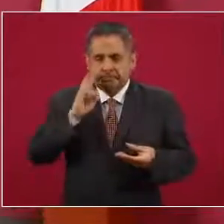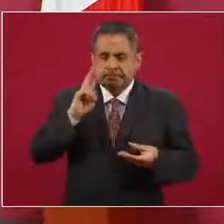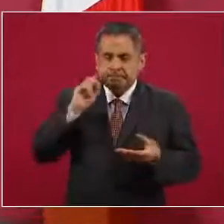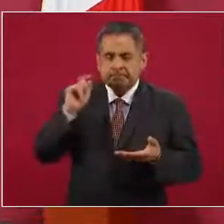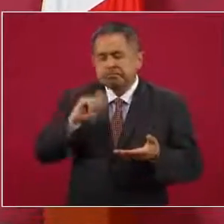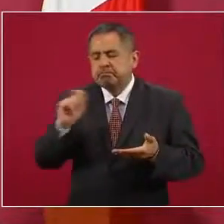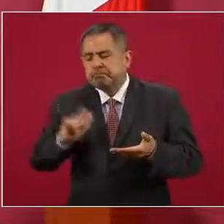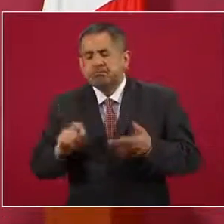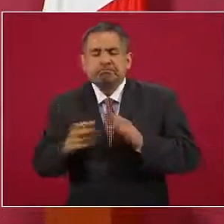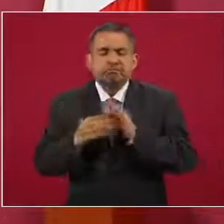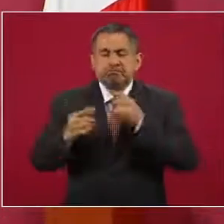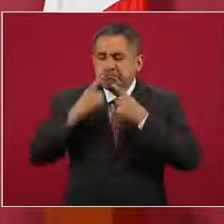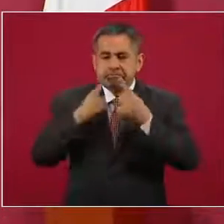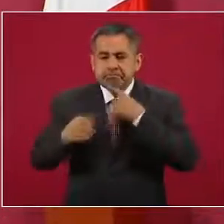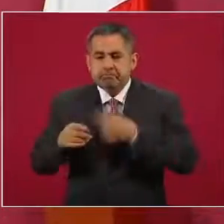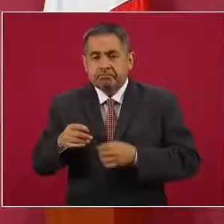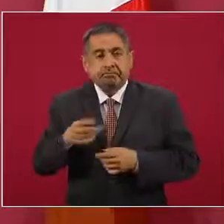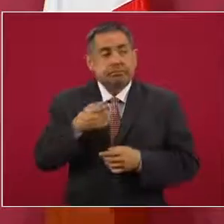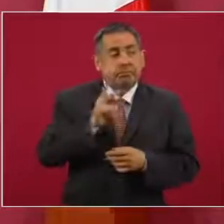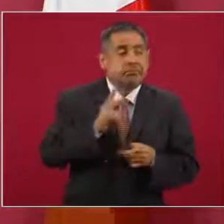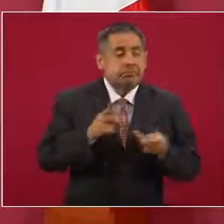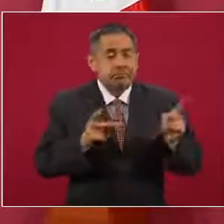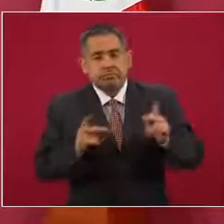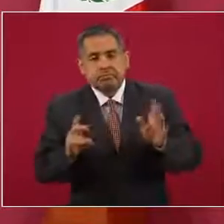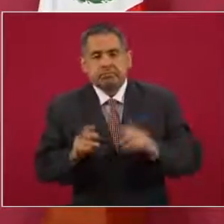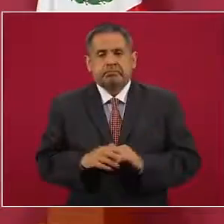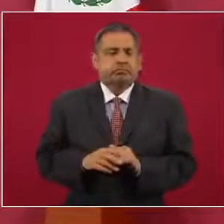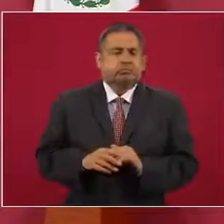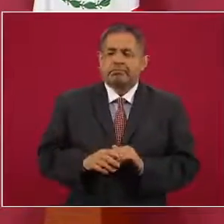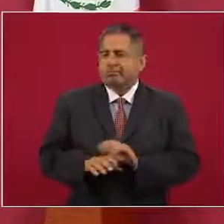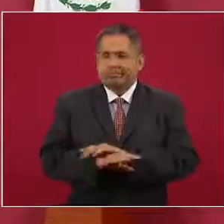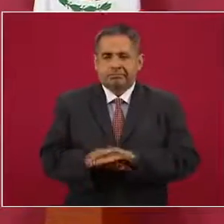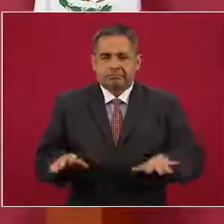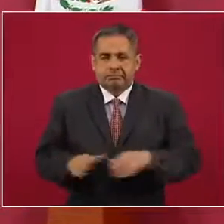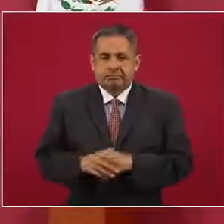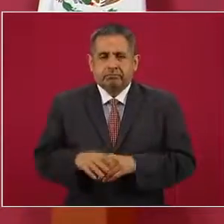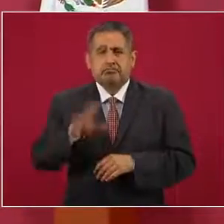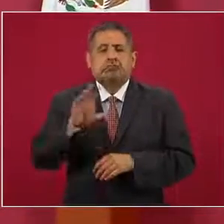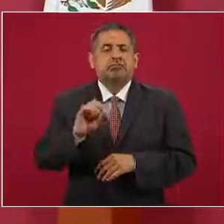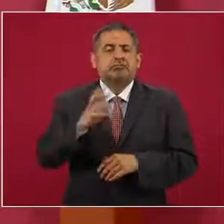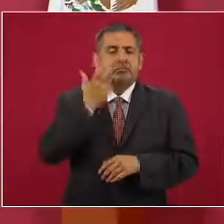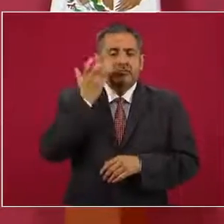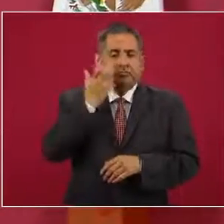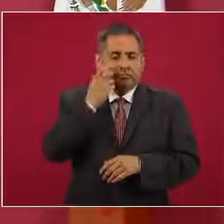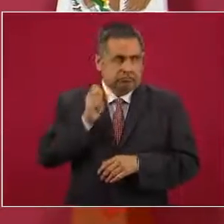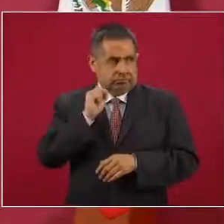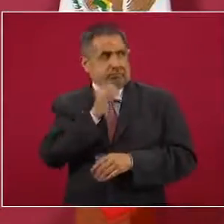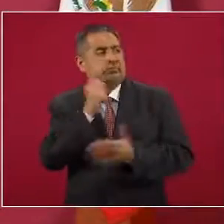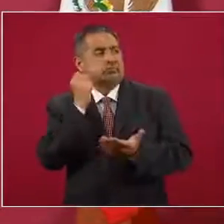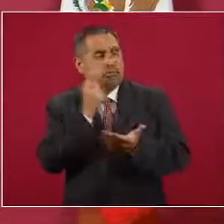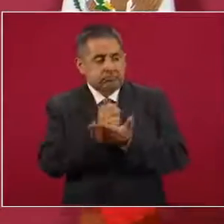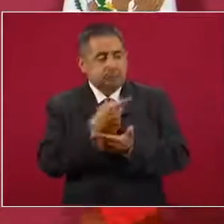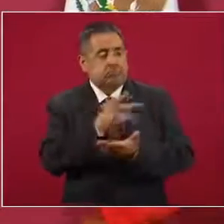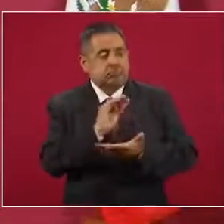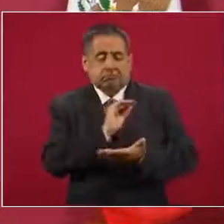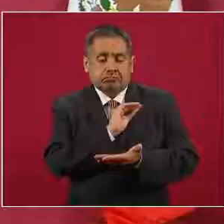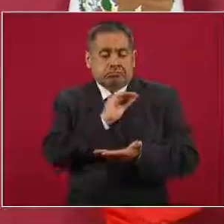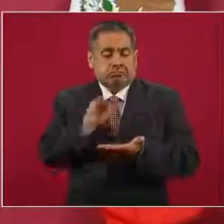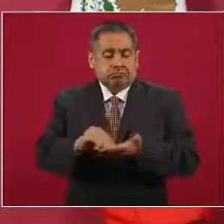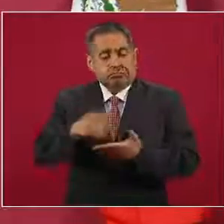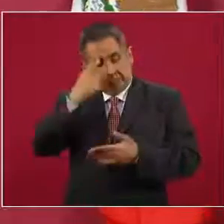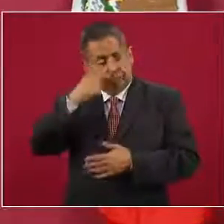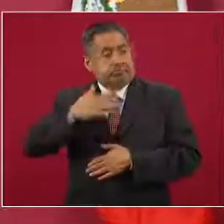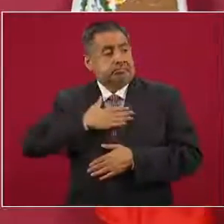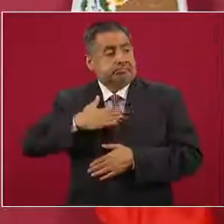condiciones en, a ver, quiero para mi distrito, sí te apruebo, pero me vas a